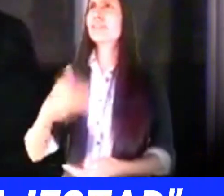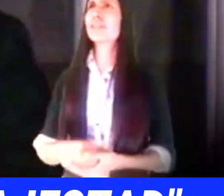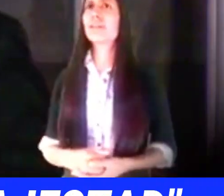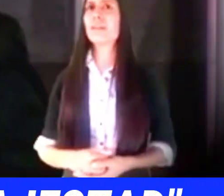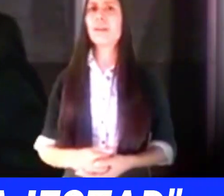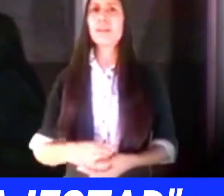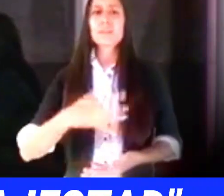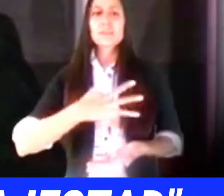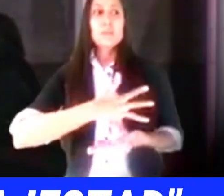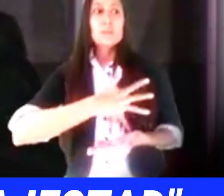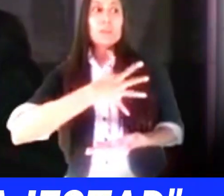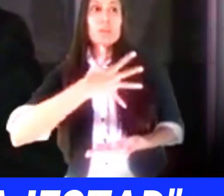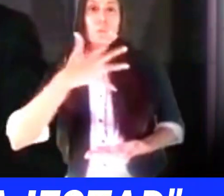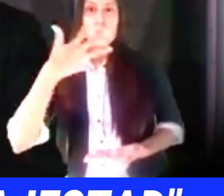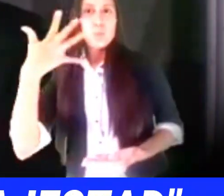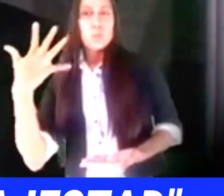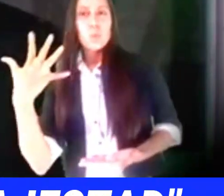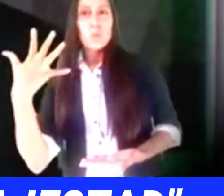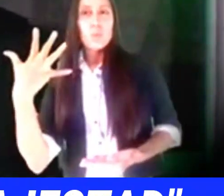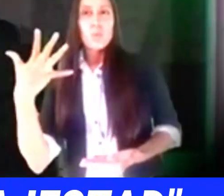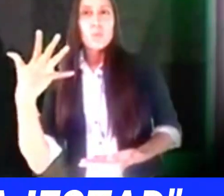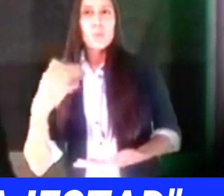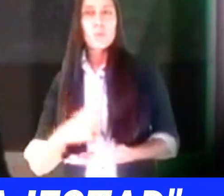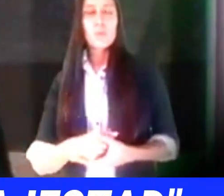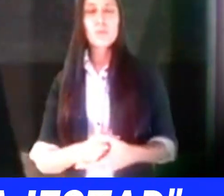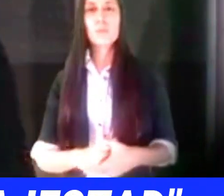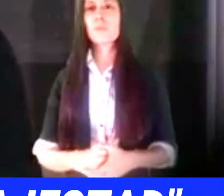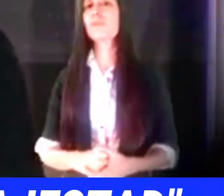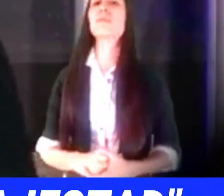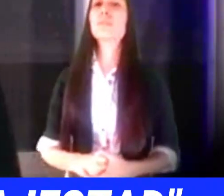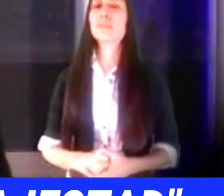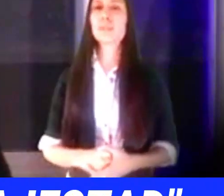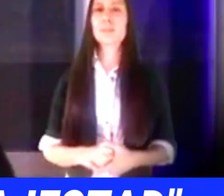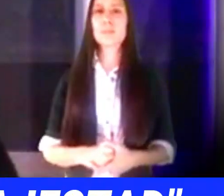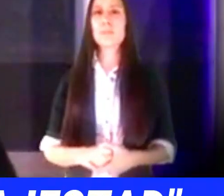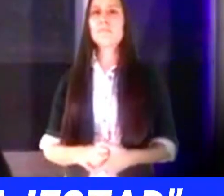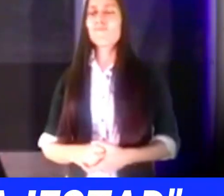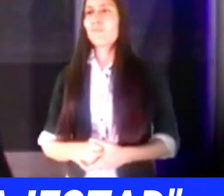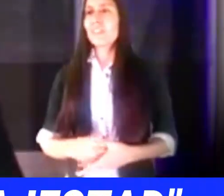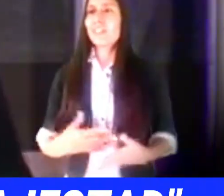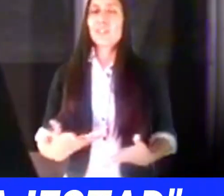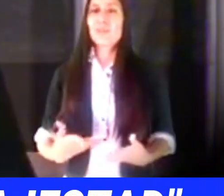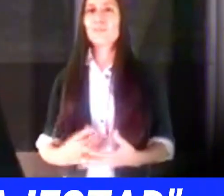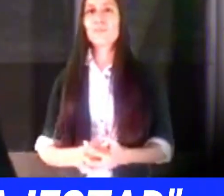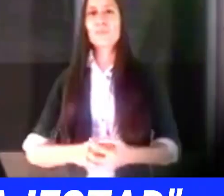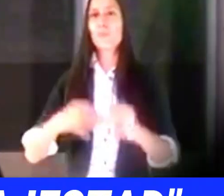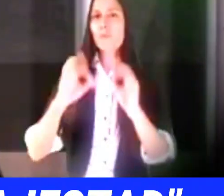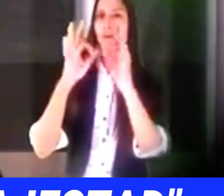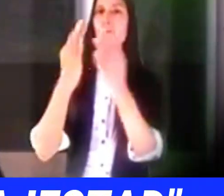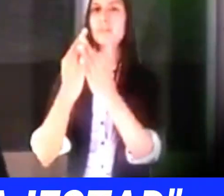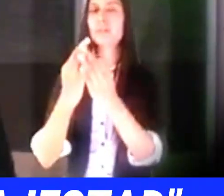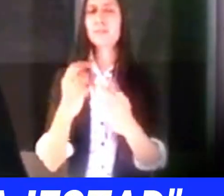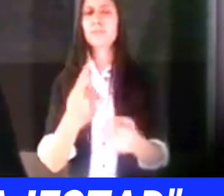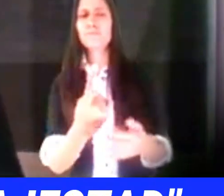culpa, alguien salió a buscarlo. Y allí en esa notaría le dio